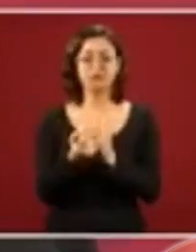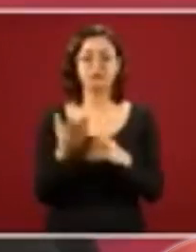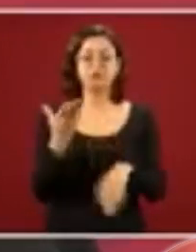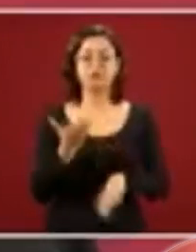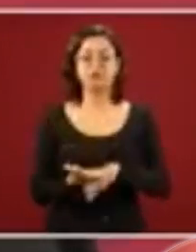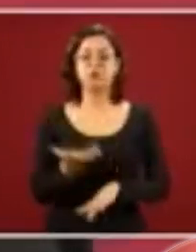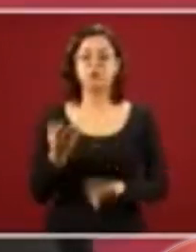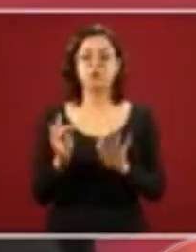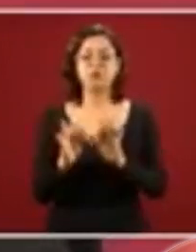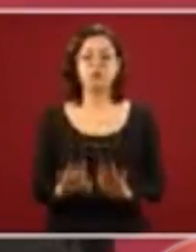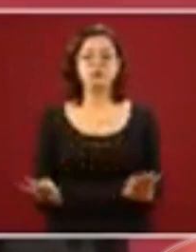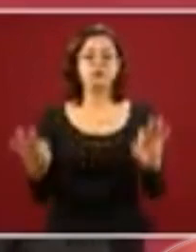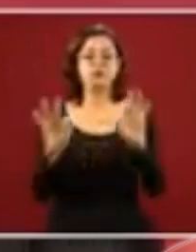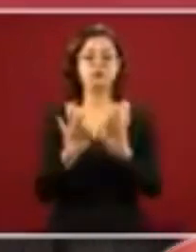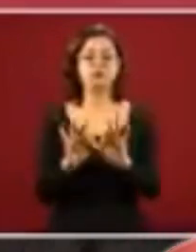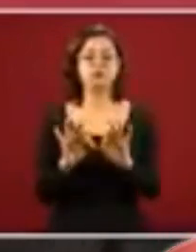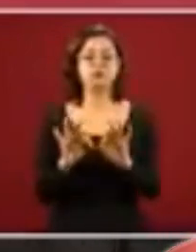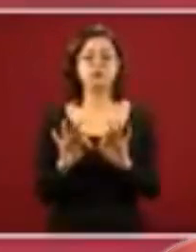subrayar,